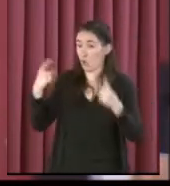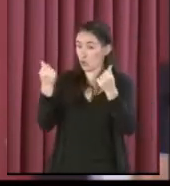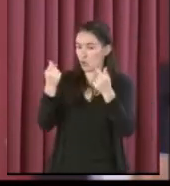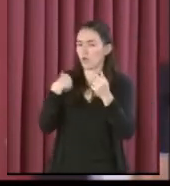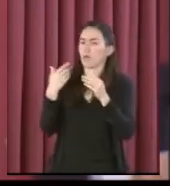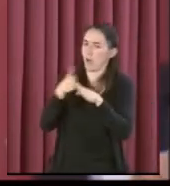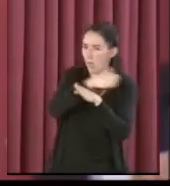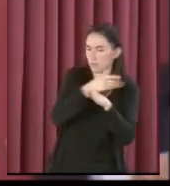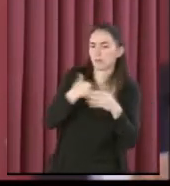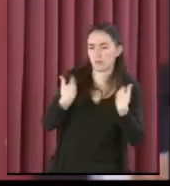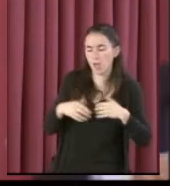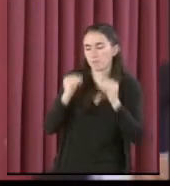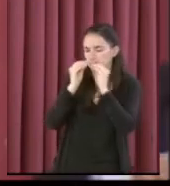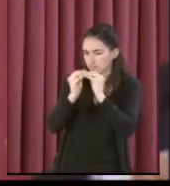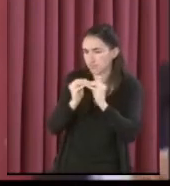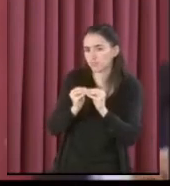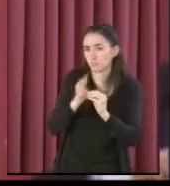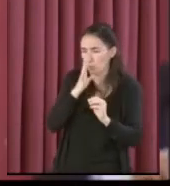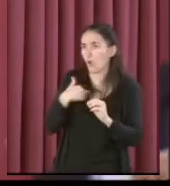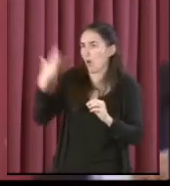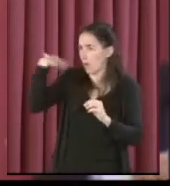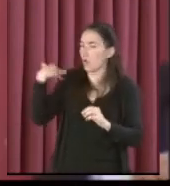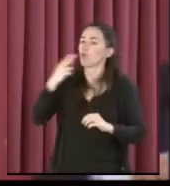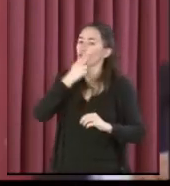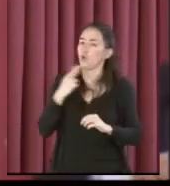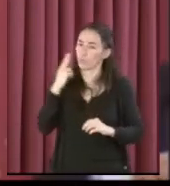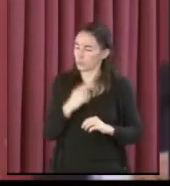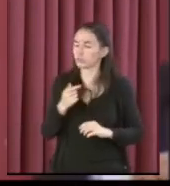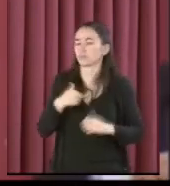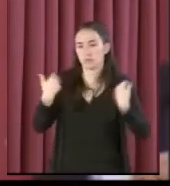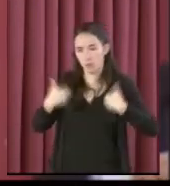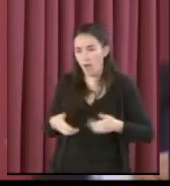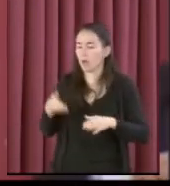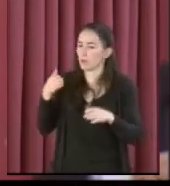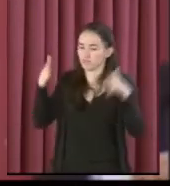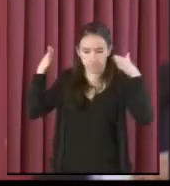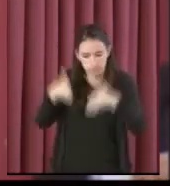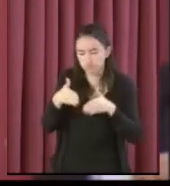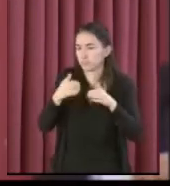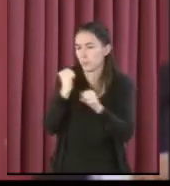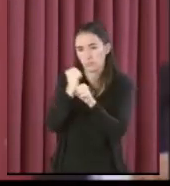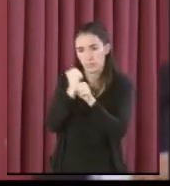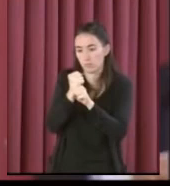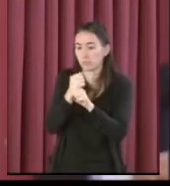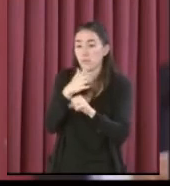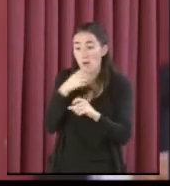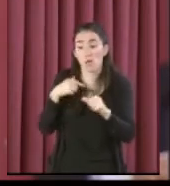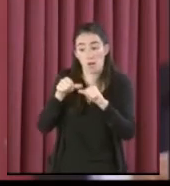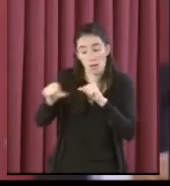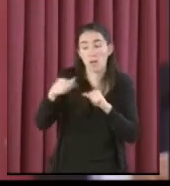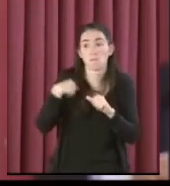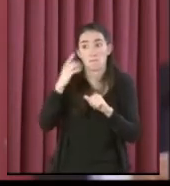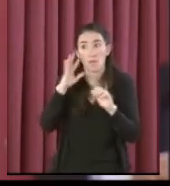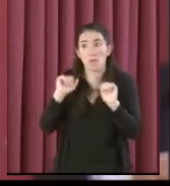retomado administrativamente, tal y como nos comprometimos en este pleno. Y les anuncio que podremos iniciar la misma en el